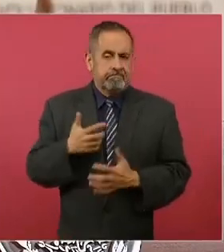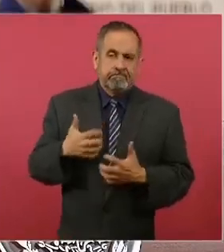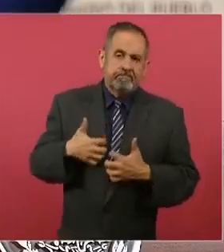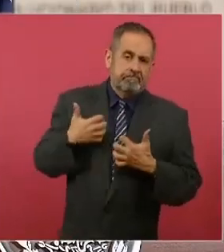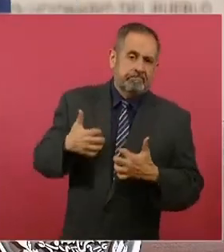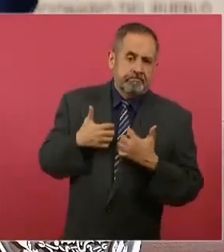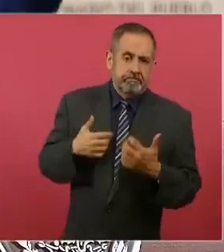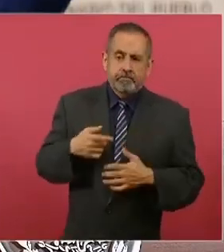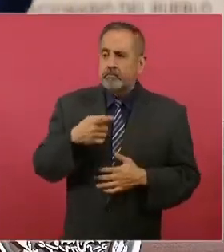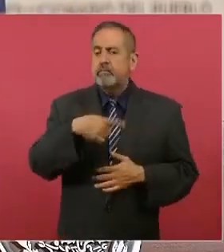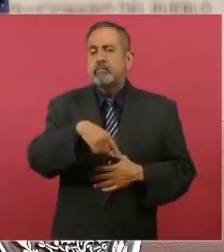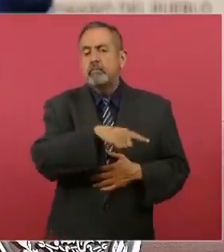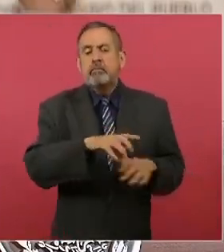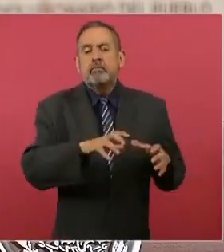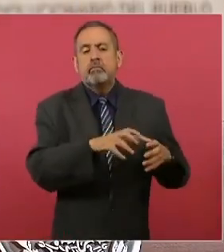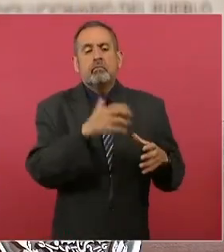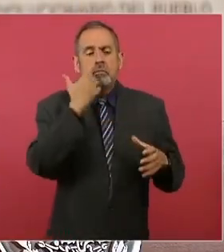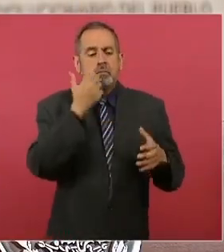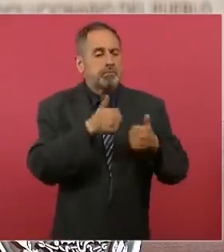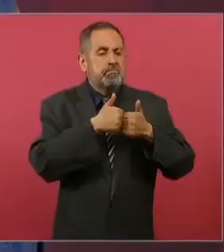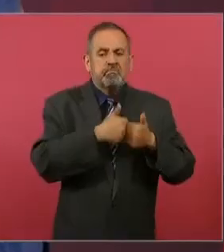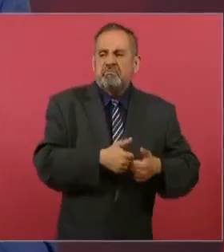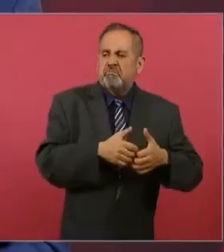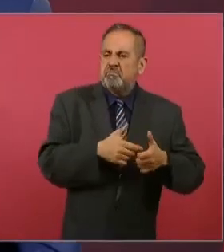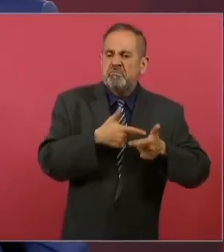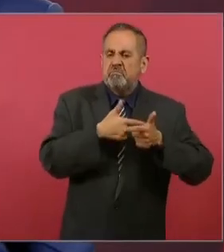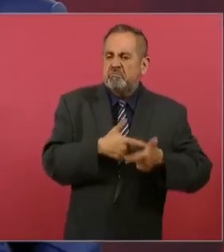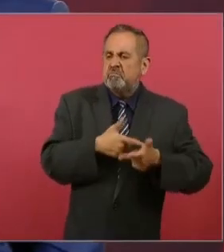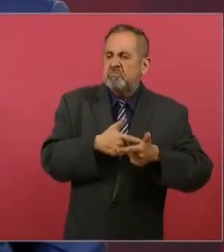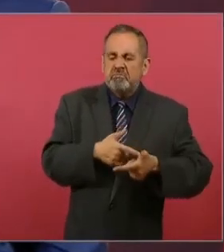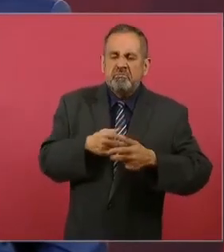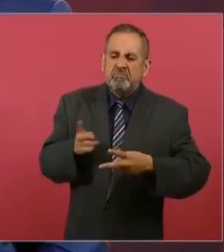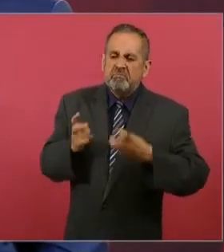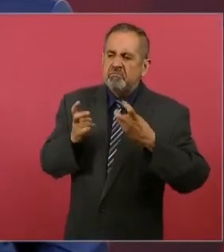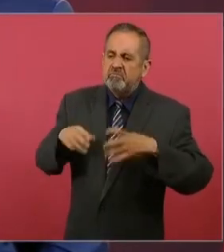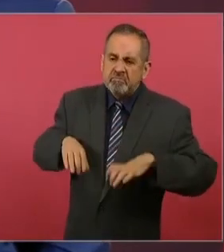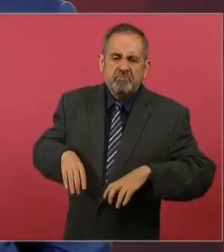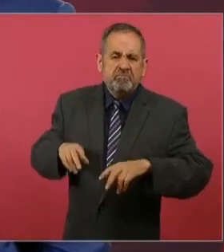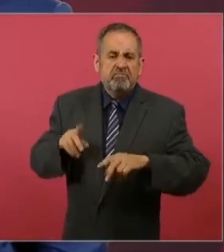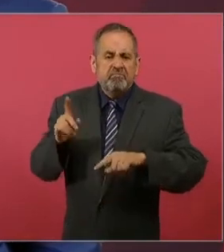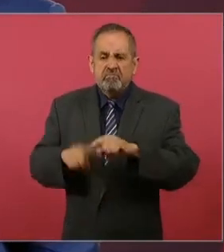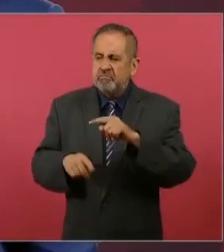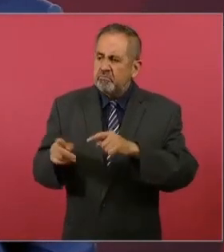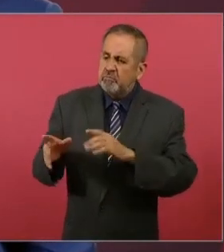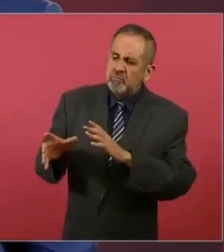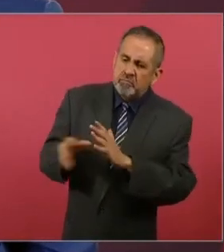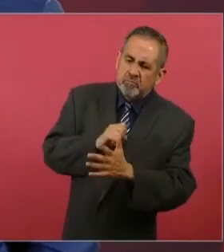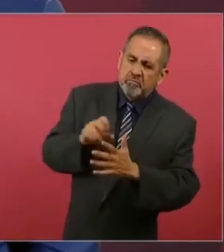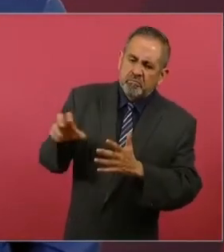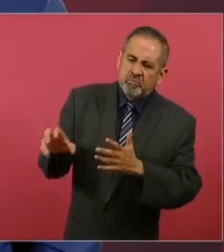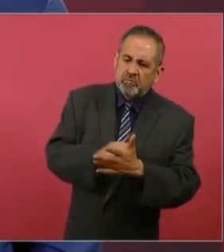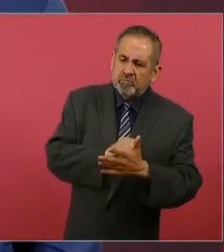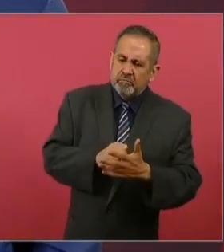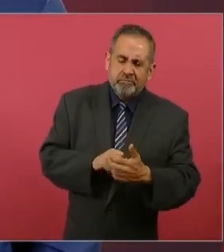Porque eso es lo que quisieran, pues, es seguir medrando.